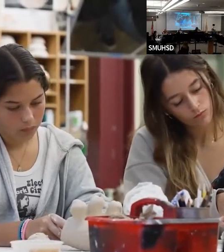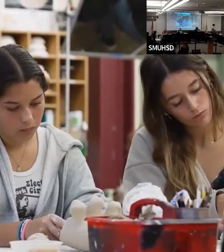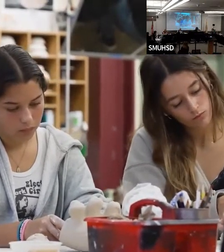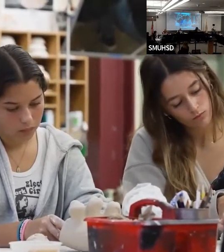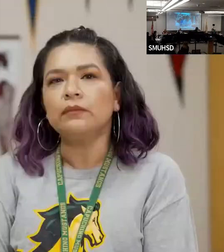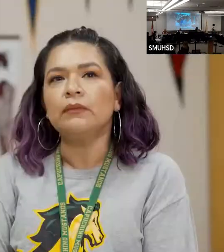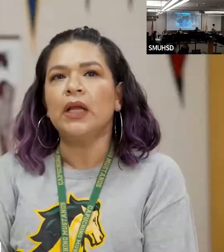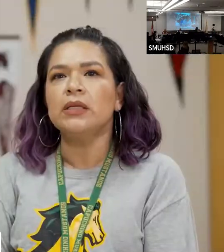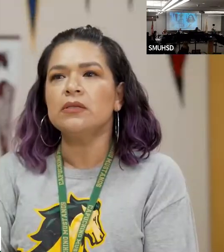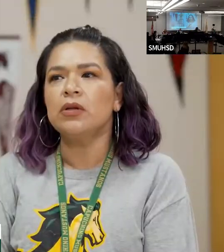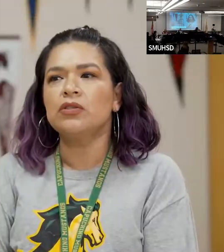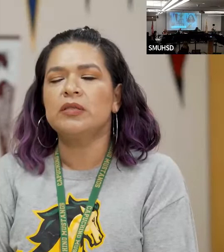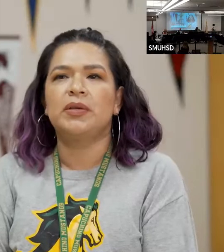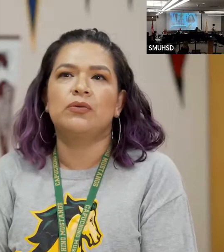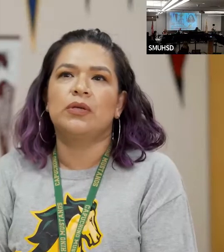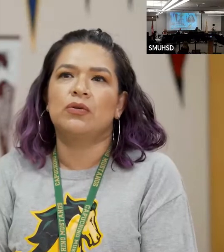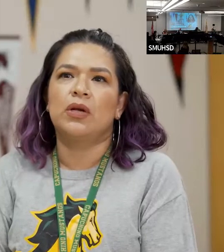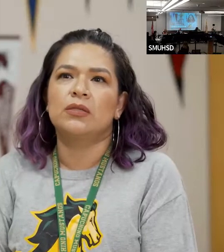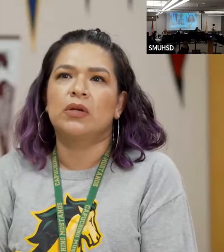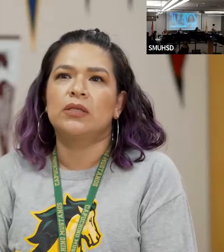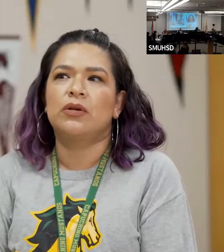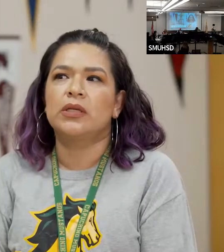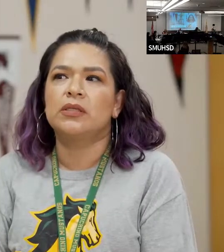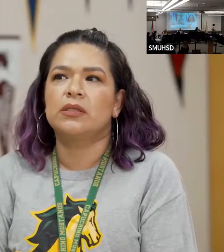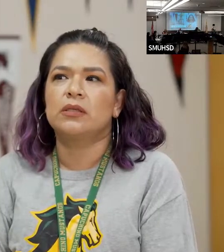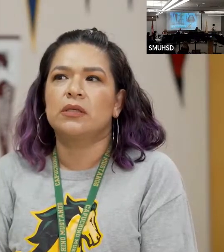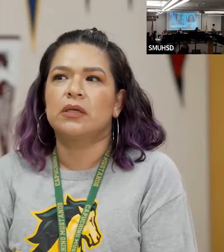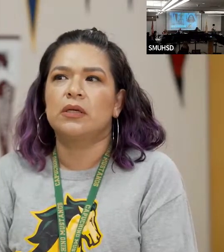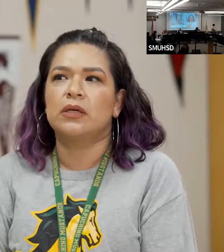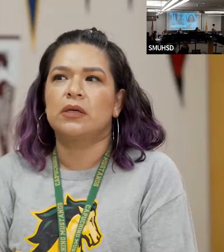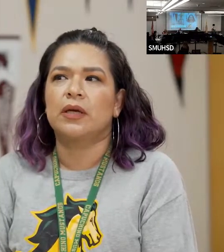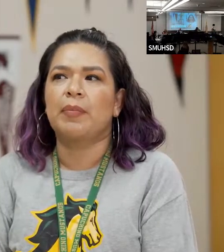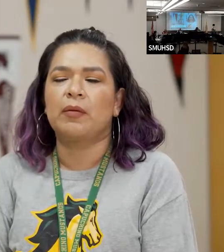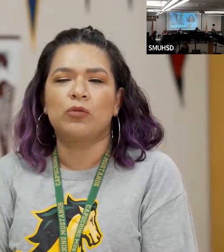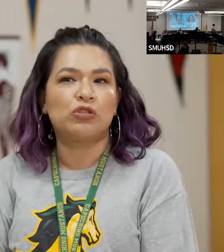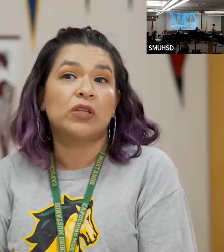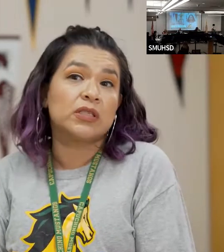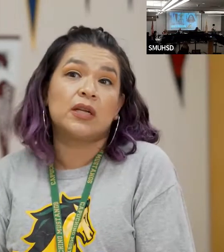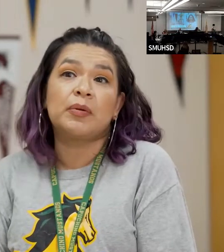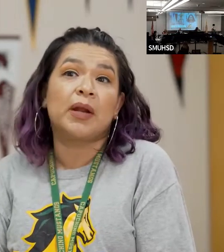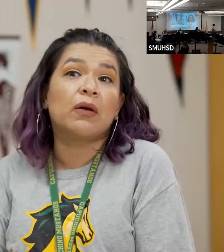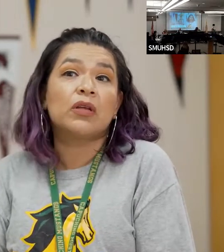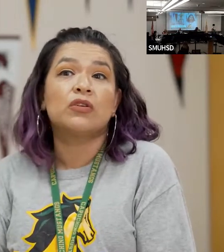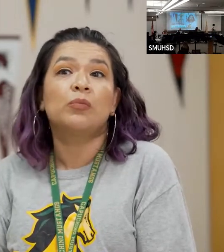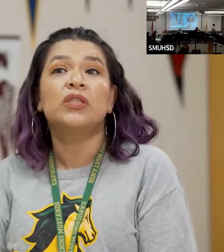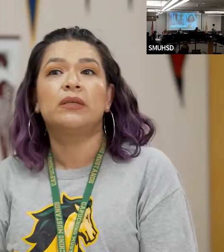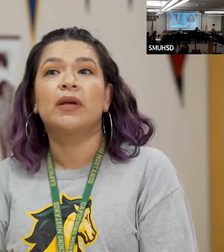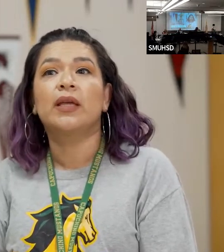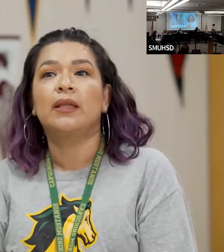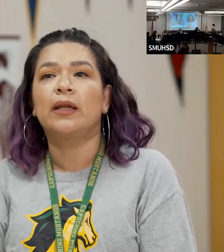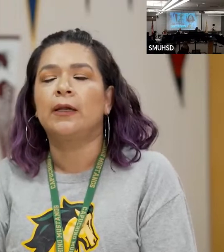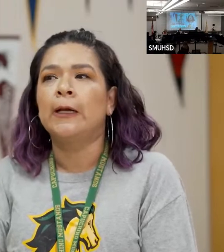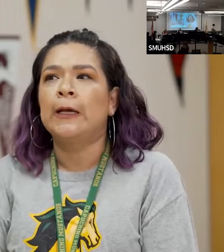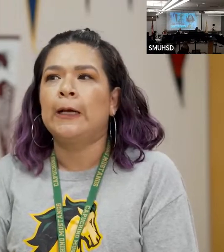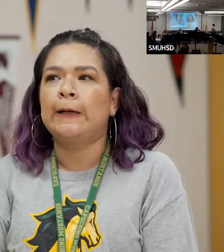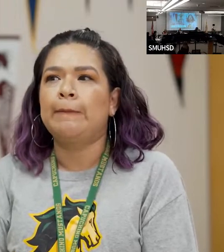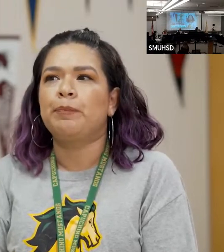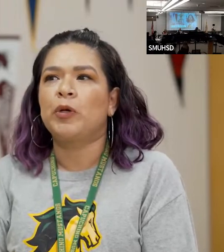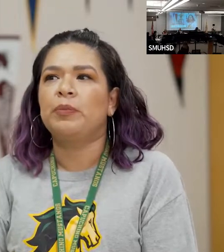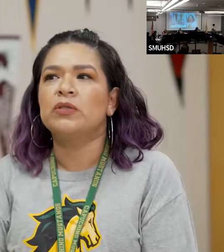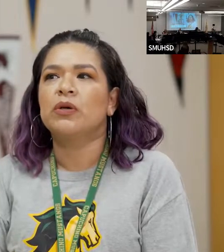mucho. Esas conexiones pienso que son las conexiones que para muchos estudiantes es la primera conexión positiva que